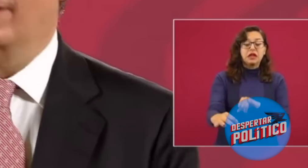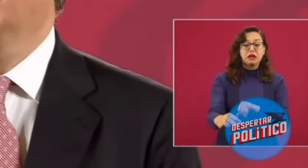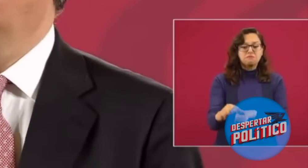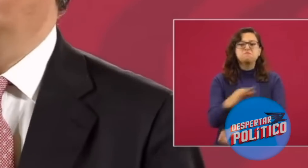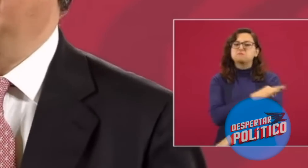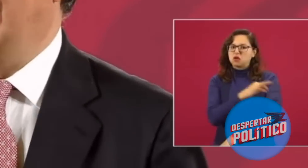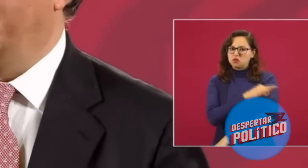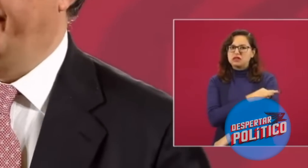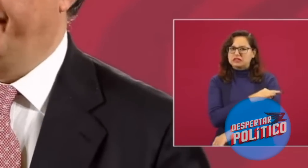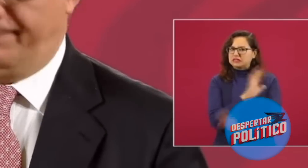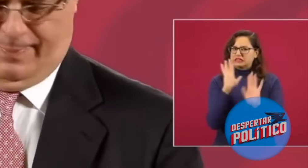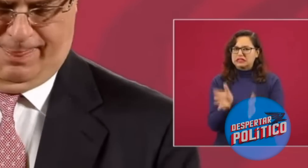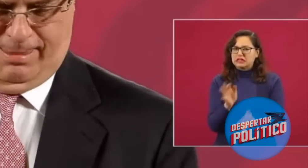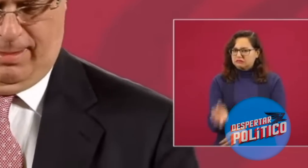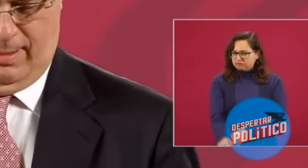que haya un acceso universal.